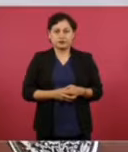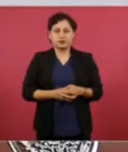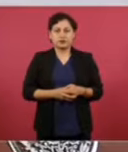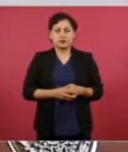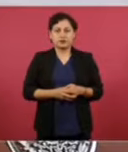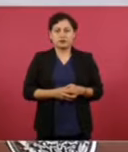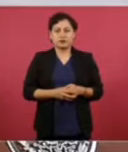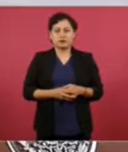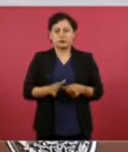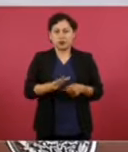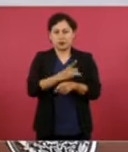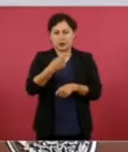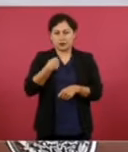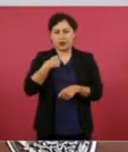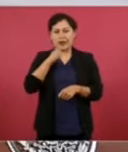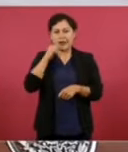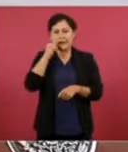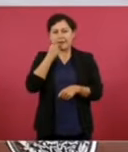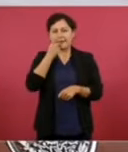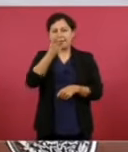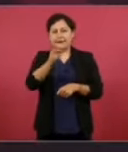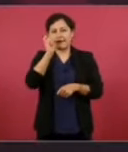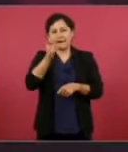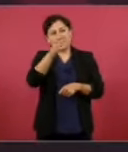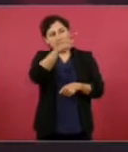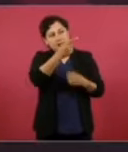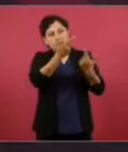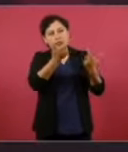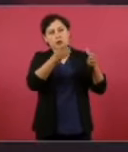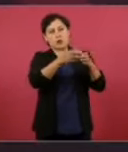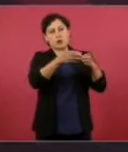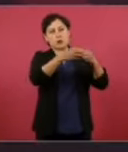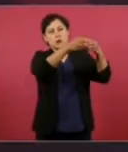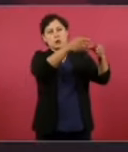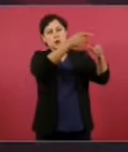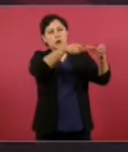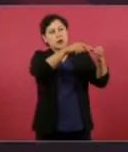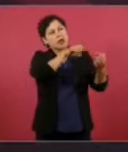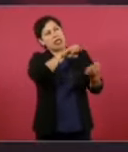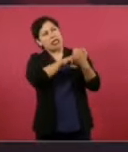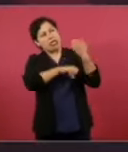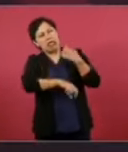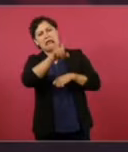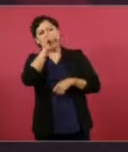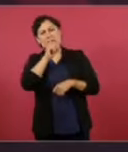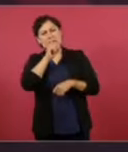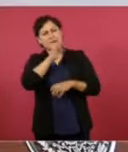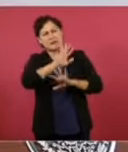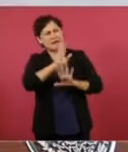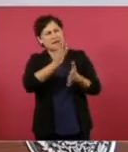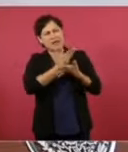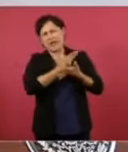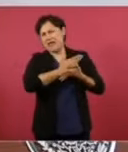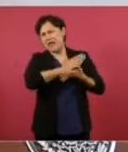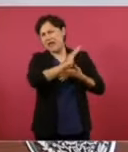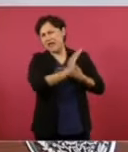los engaños, ¿no?, de la oligarquía, es al carajo con los complejos.